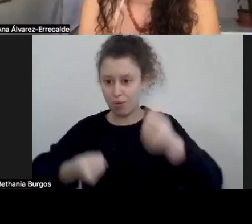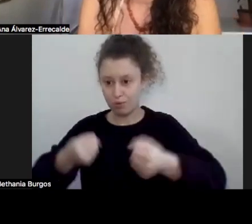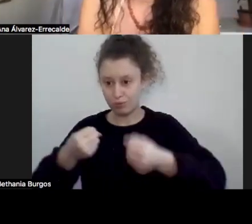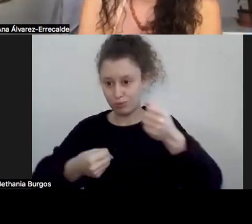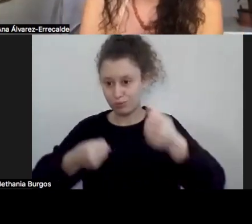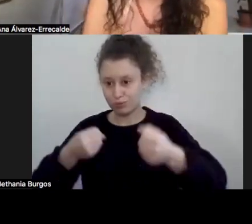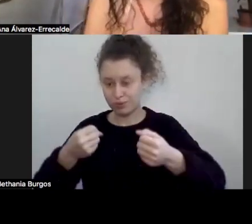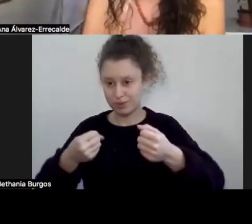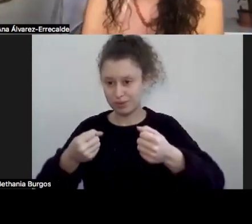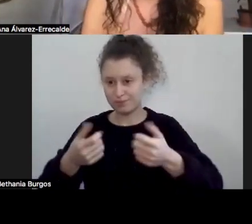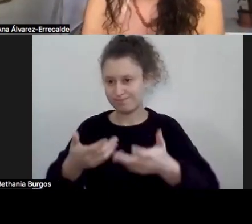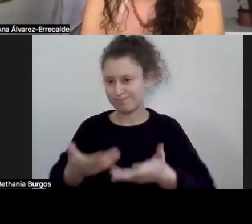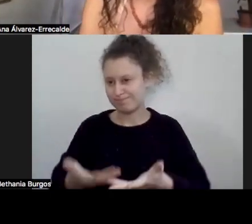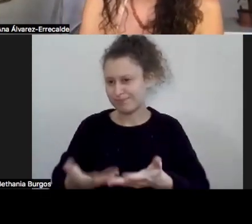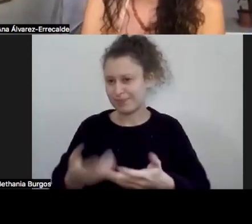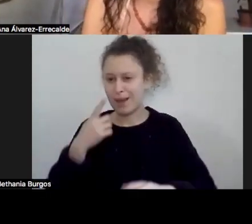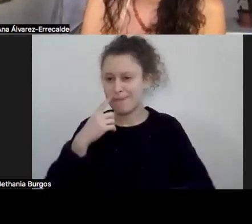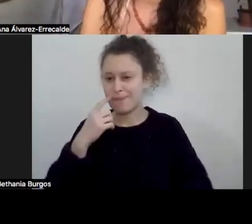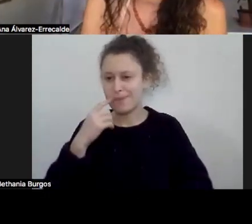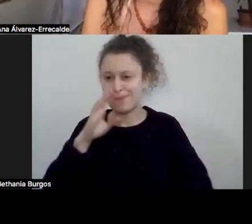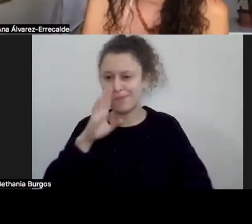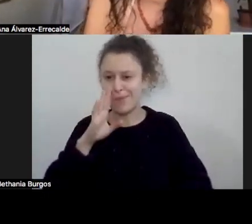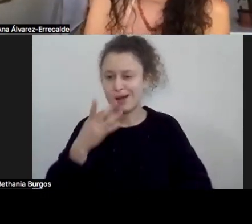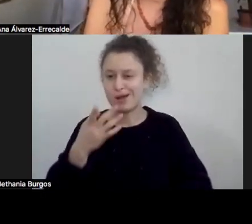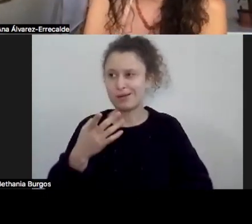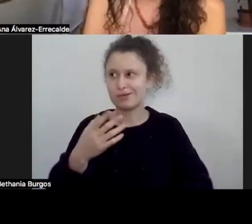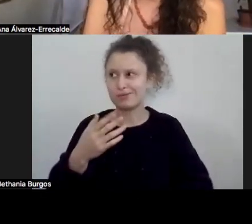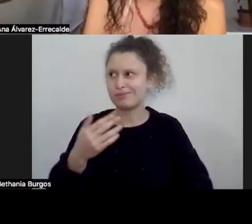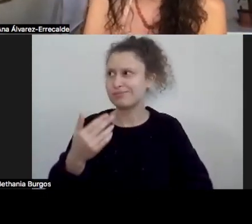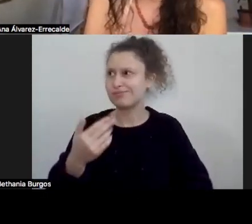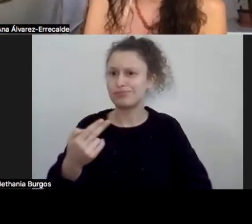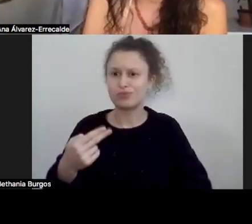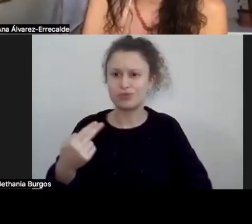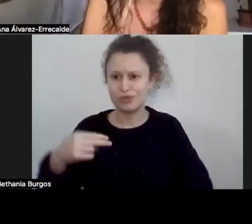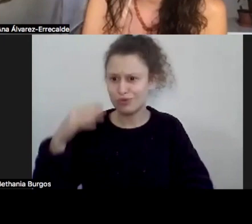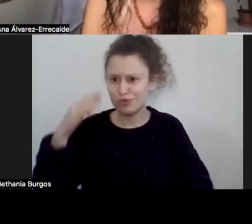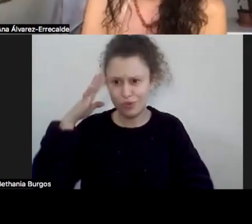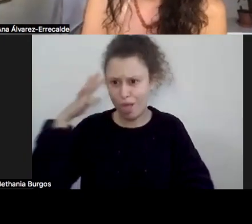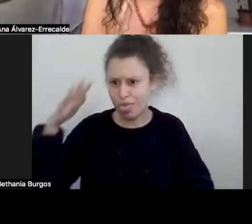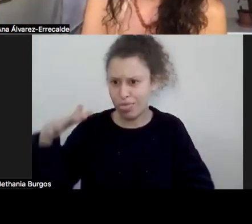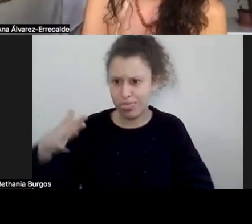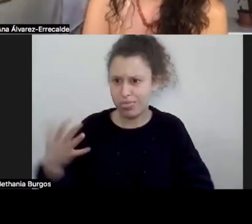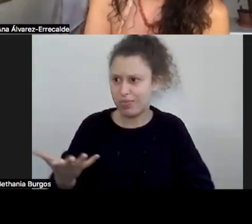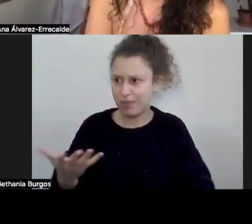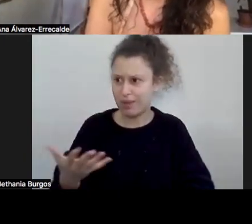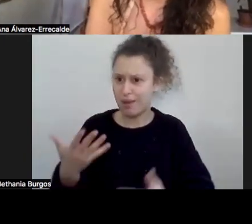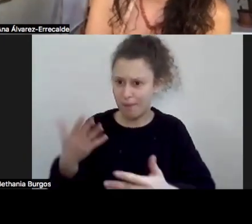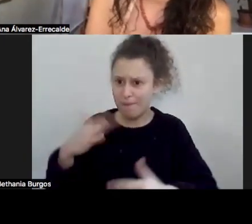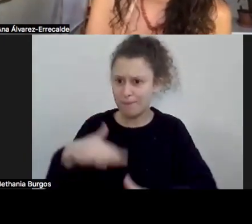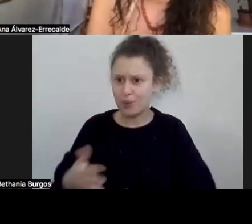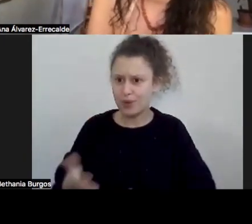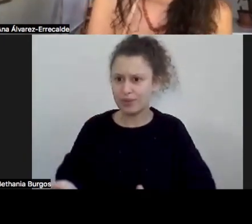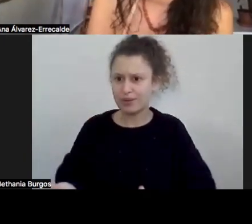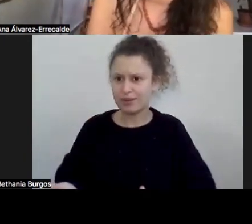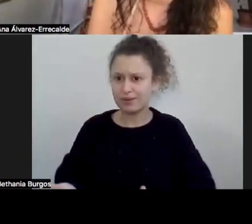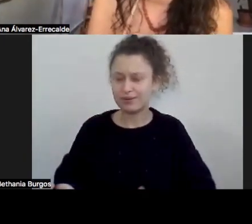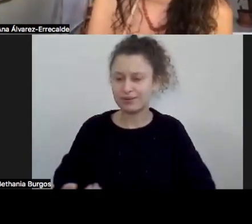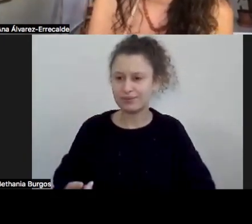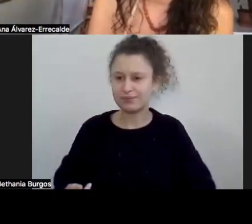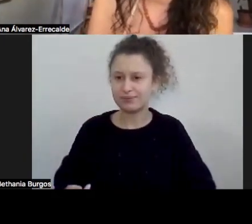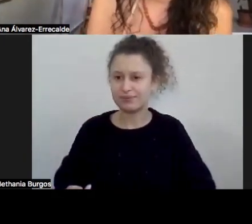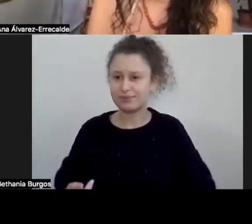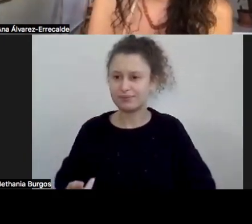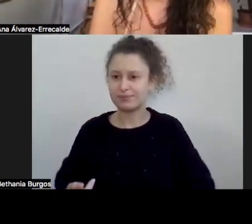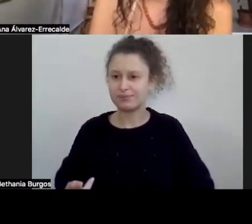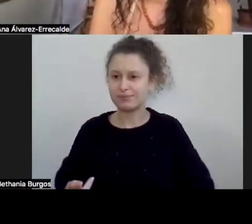que nos pasó a nosotros es que más o menos cuando Mila tendría 9 y Neu 14, un día Mila me dice que el pijama que